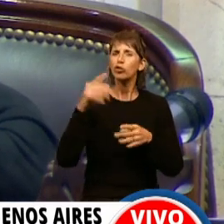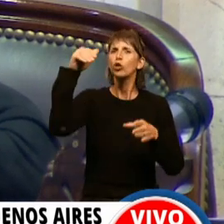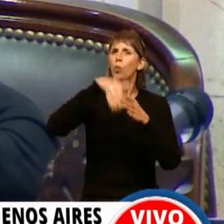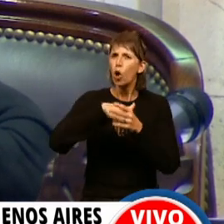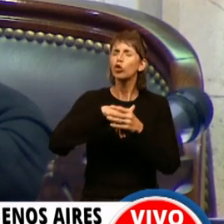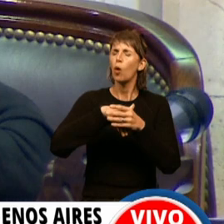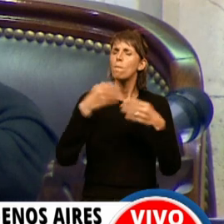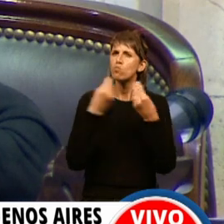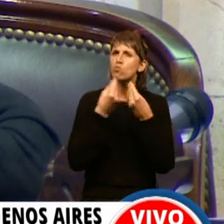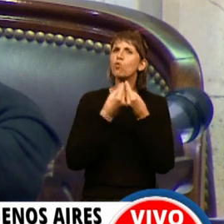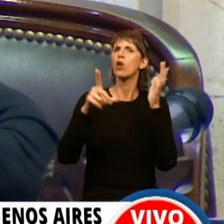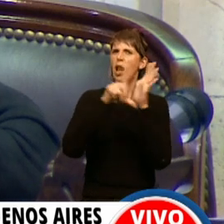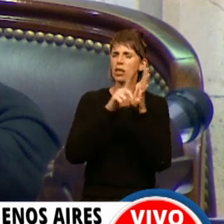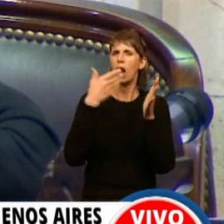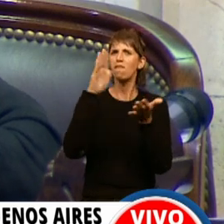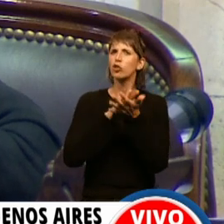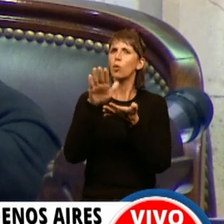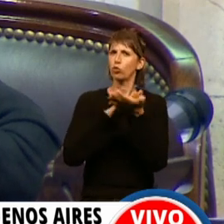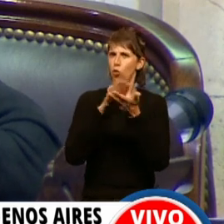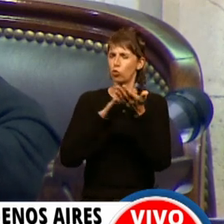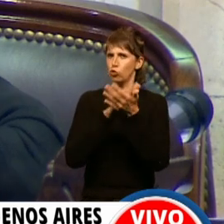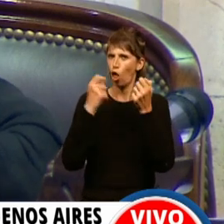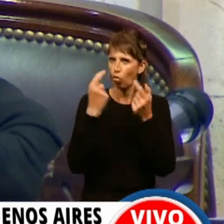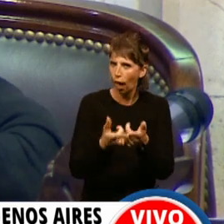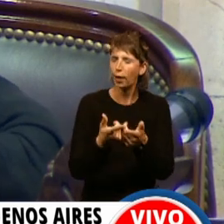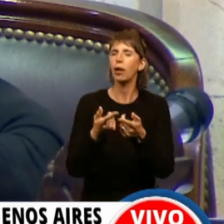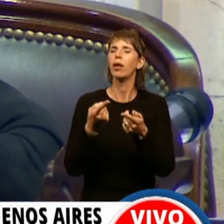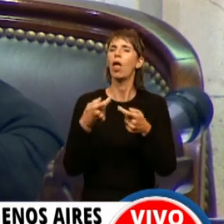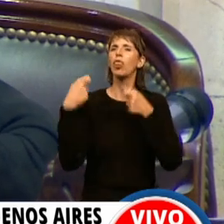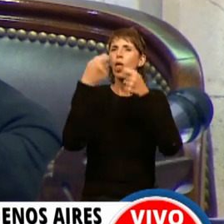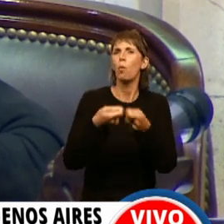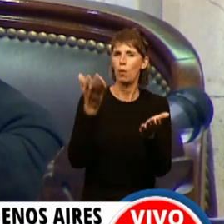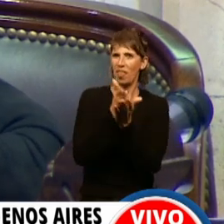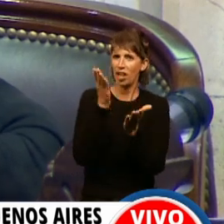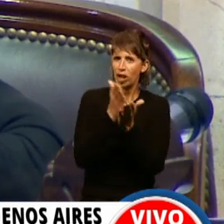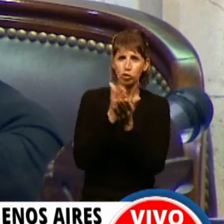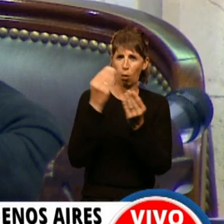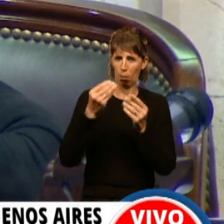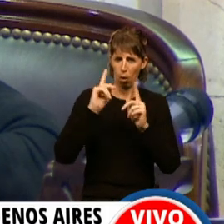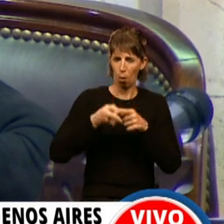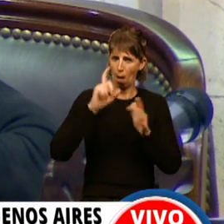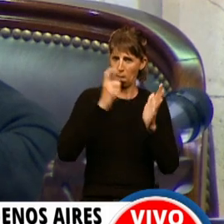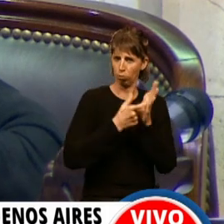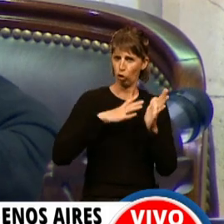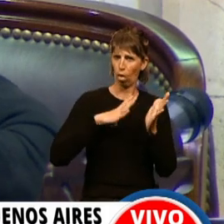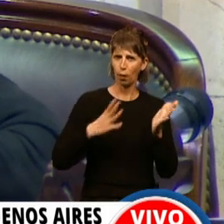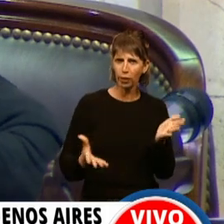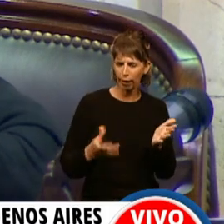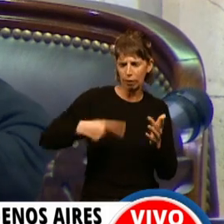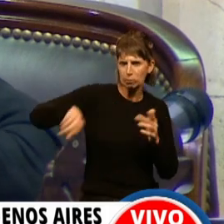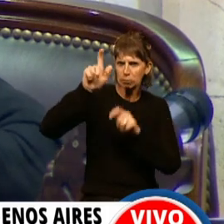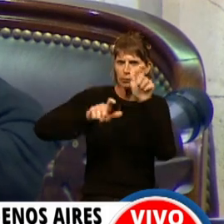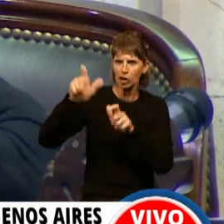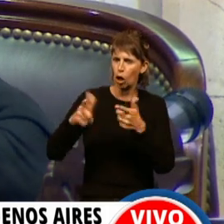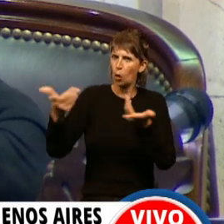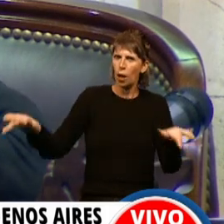leyes que hablaban de la reparación y que hablaban de los derechos y que no se cumplen y que no llegan a los ciudadanos y en particular